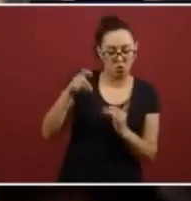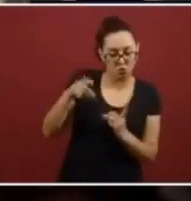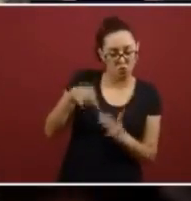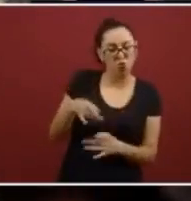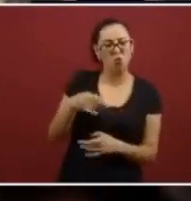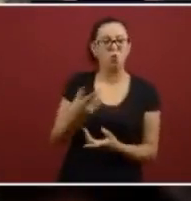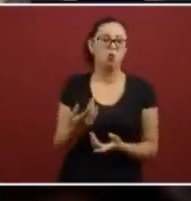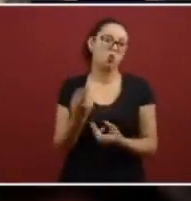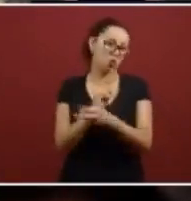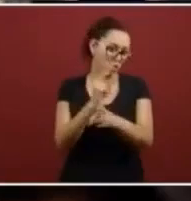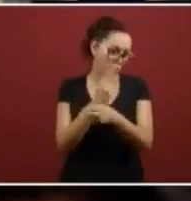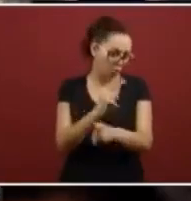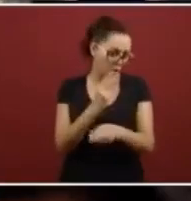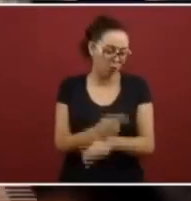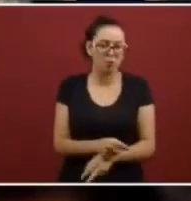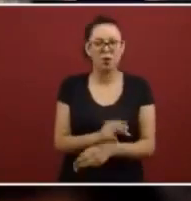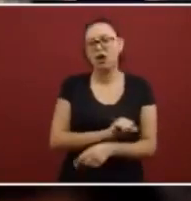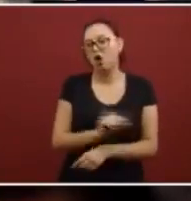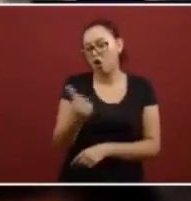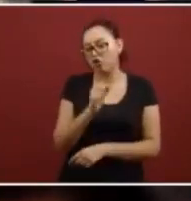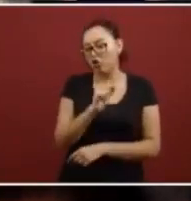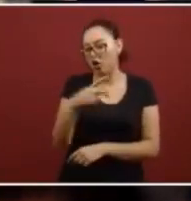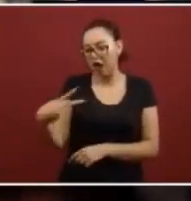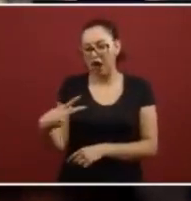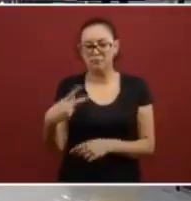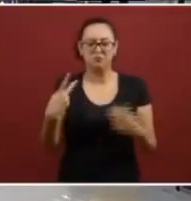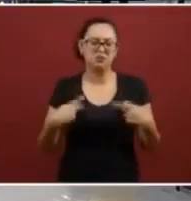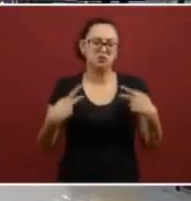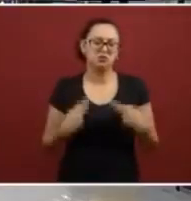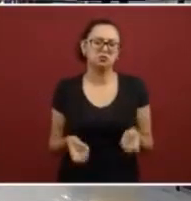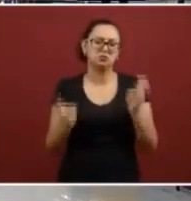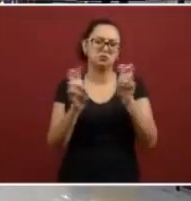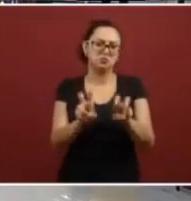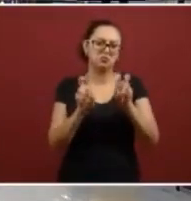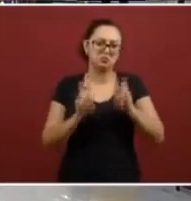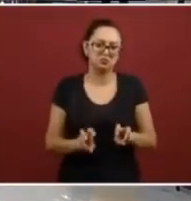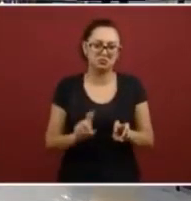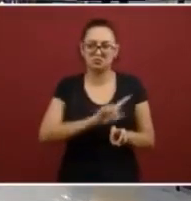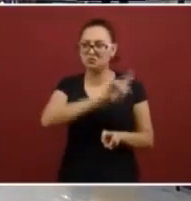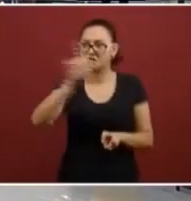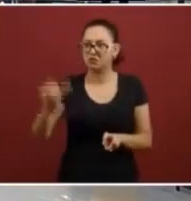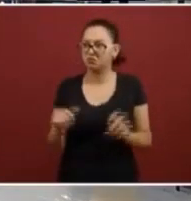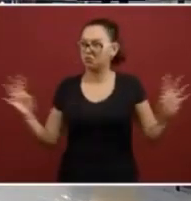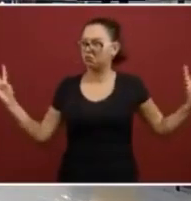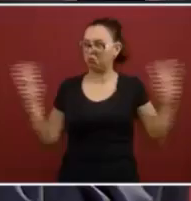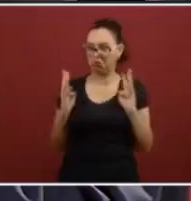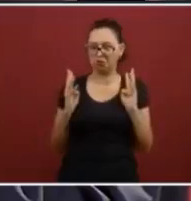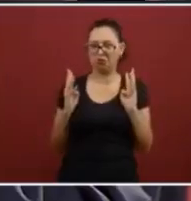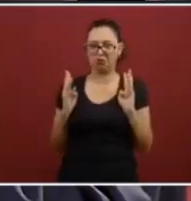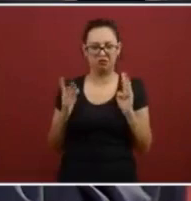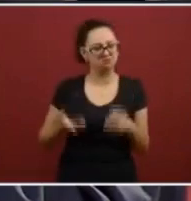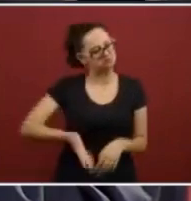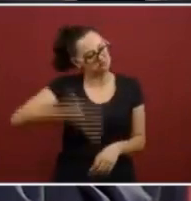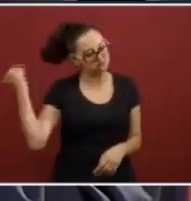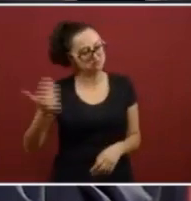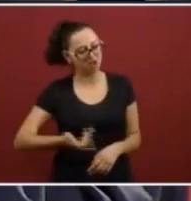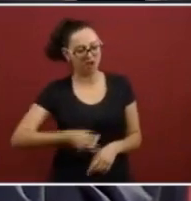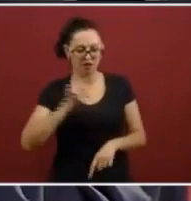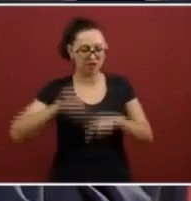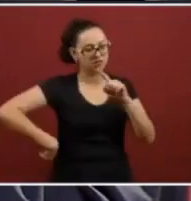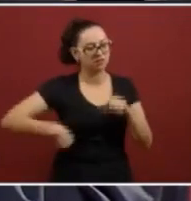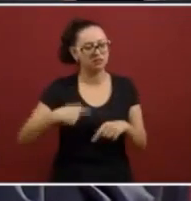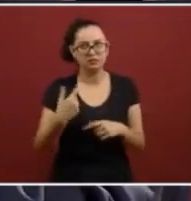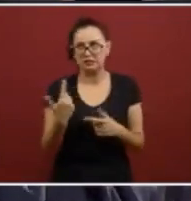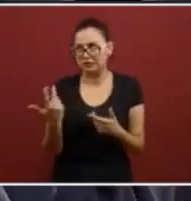ser muy puntuales, y de las otras plataformas digitales, y generan videos en redes sociales que dañan sustancialmente